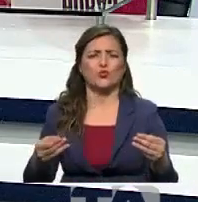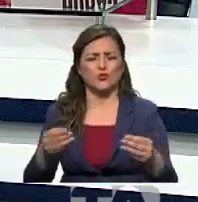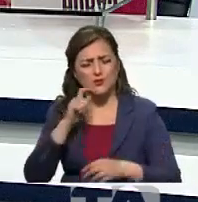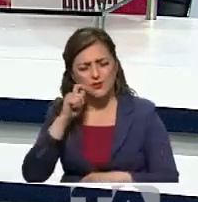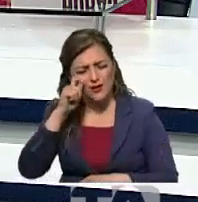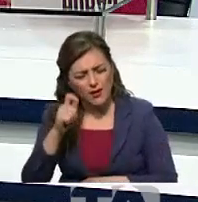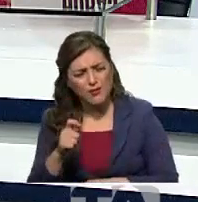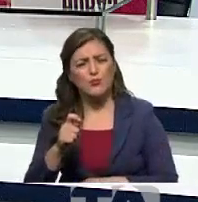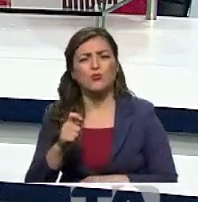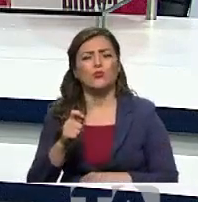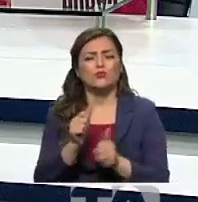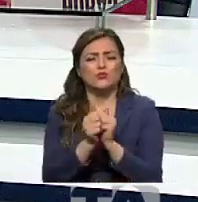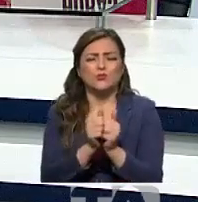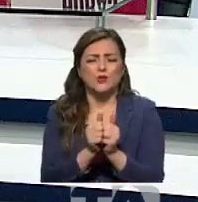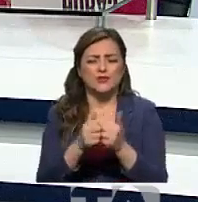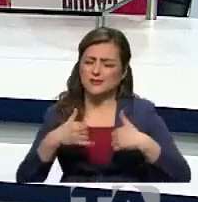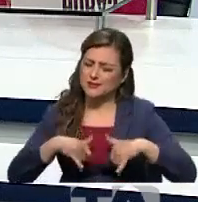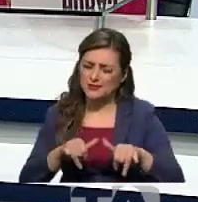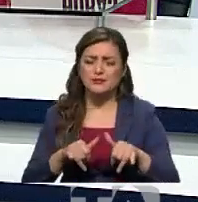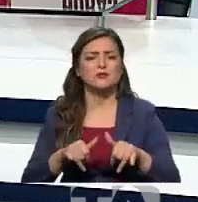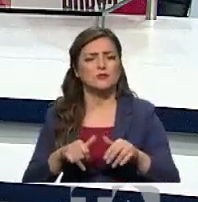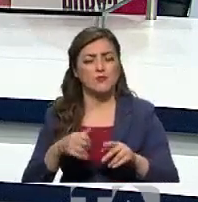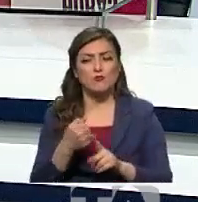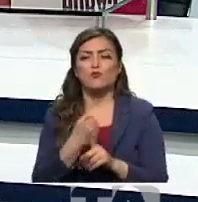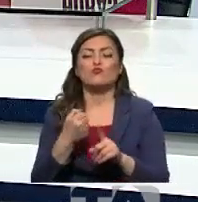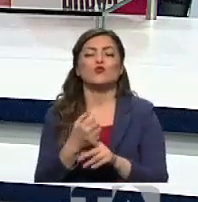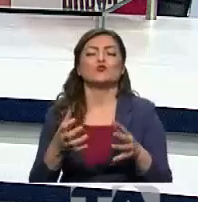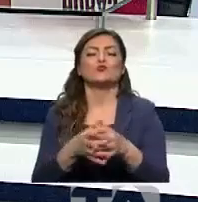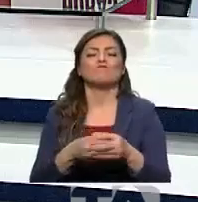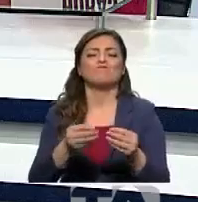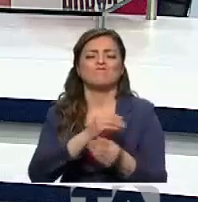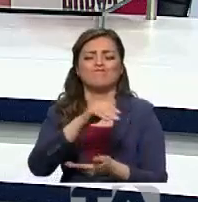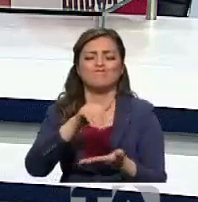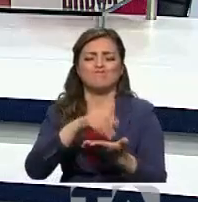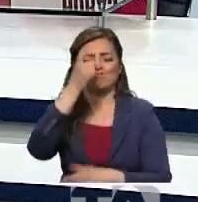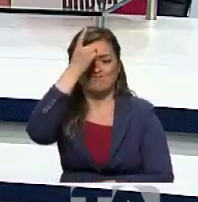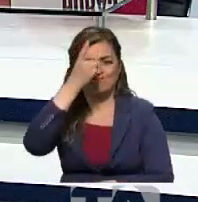ciudadanos, reclamos de los deportistas, sino que se vaya más allá, que se tomen